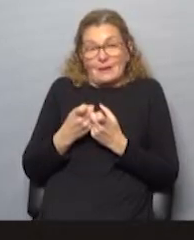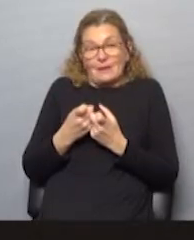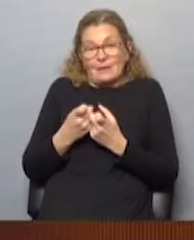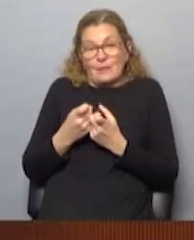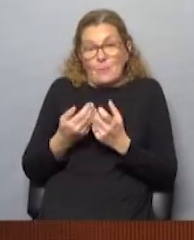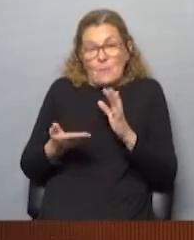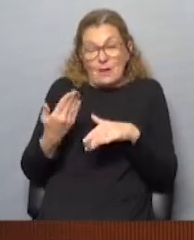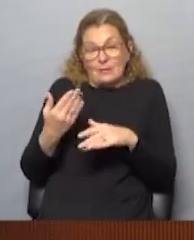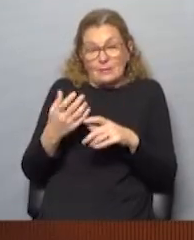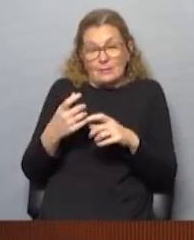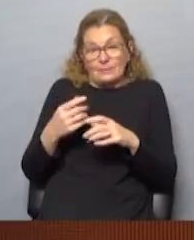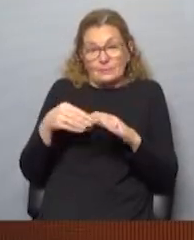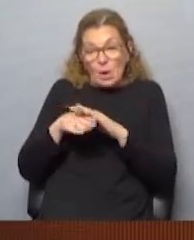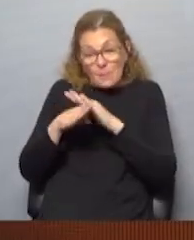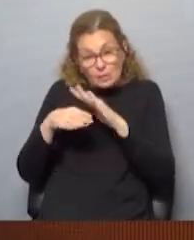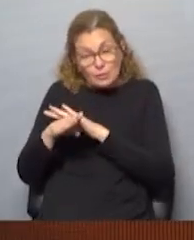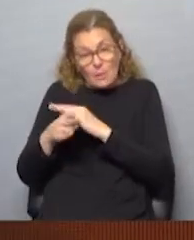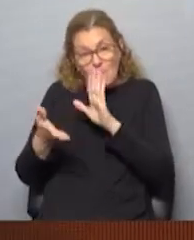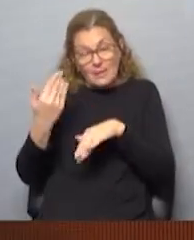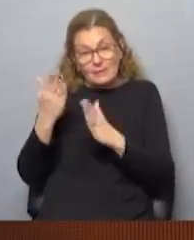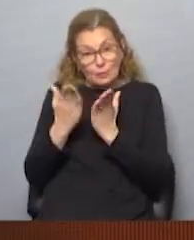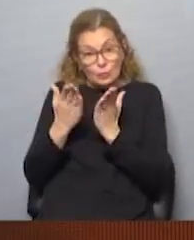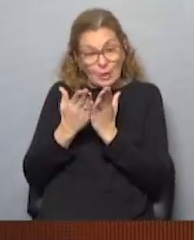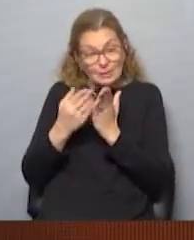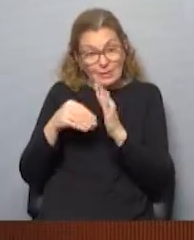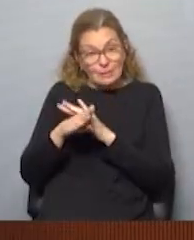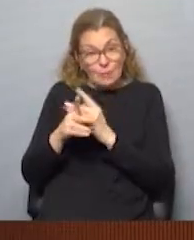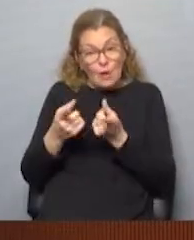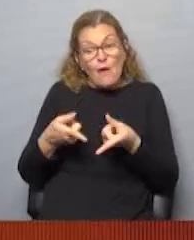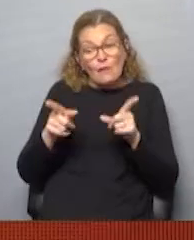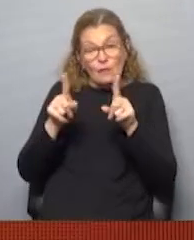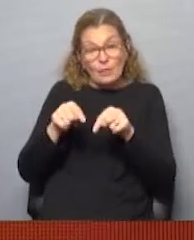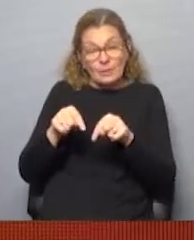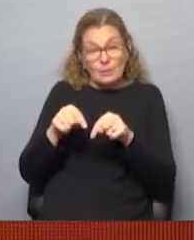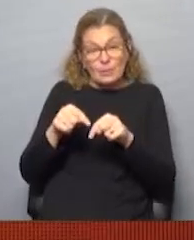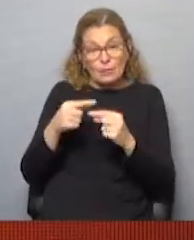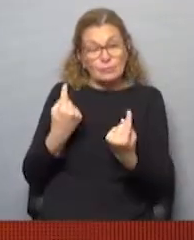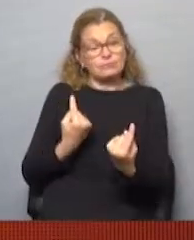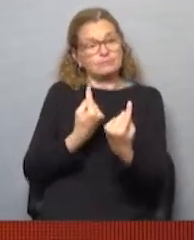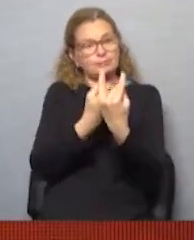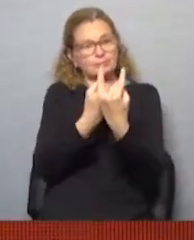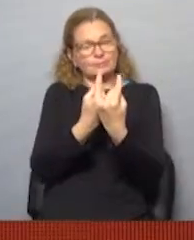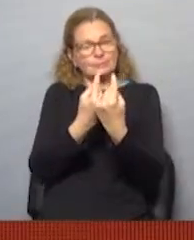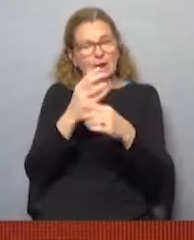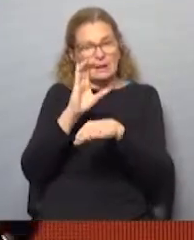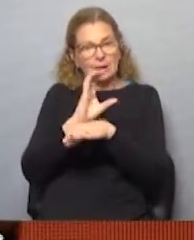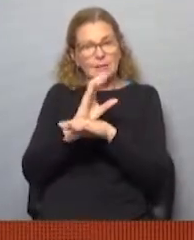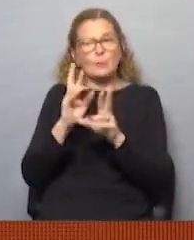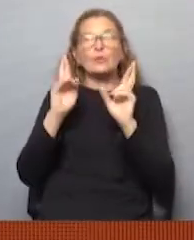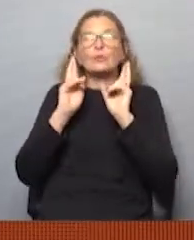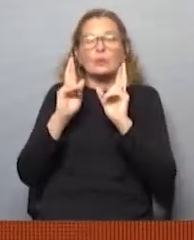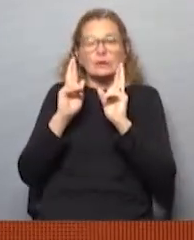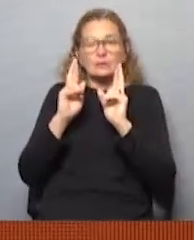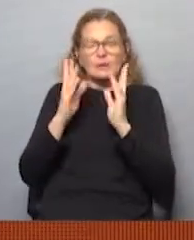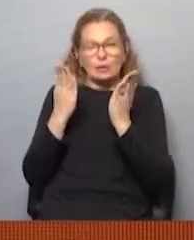aumentó la matrícula por suerte la matrícula estudiantil volvimos a la presencialidad por suerte tenemos de